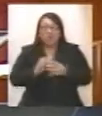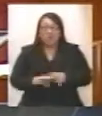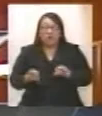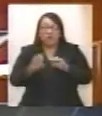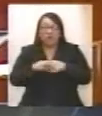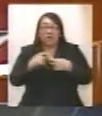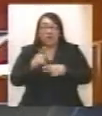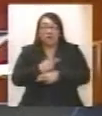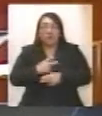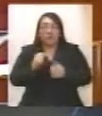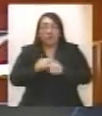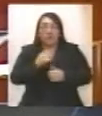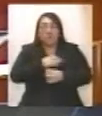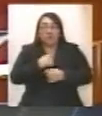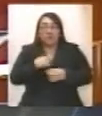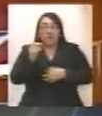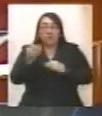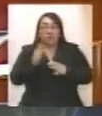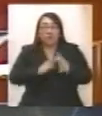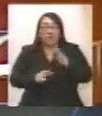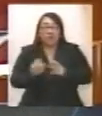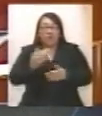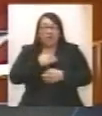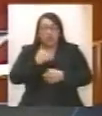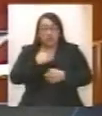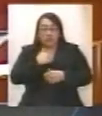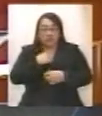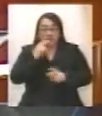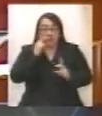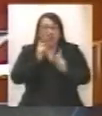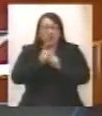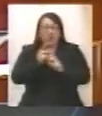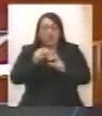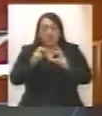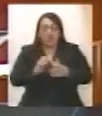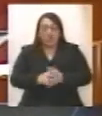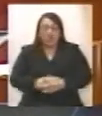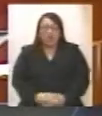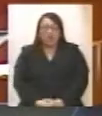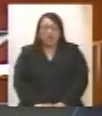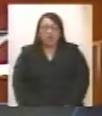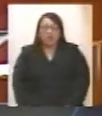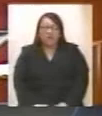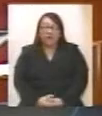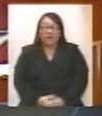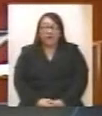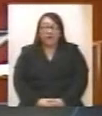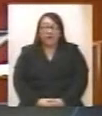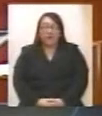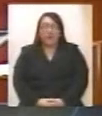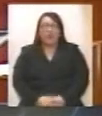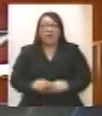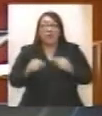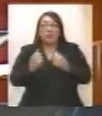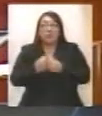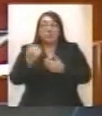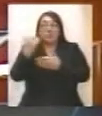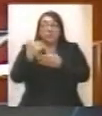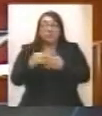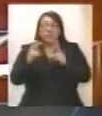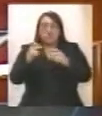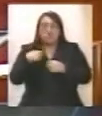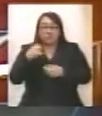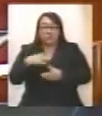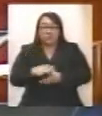ya está asegurado con el Ministerio de Economía y Finanzas. Yo misma he verificado este tema. Las plataformas itinerantes de acción